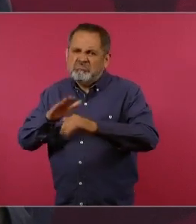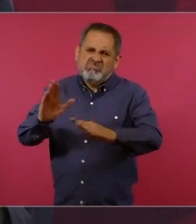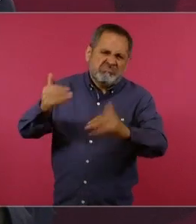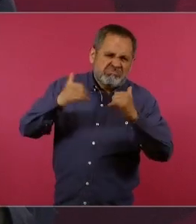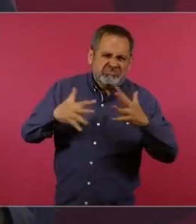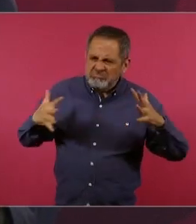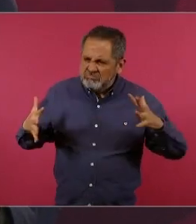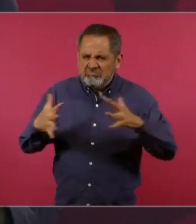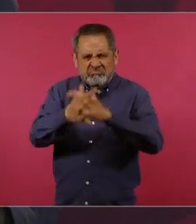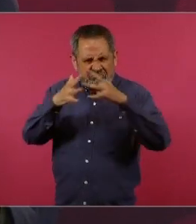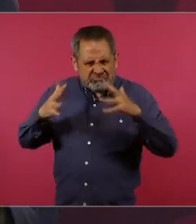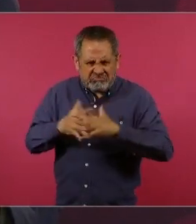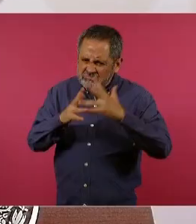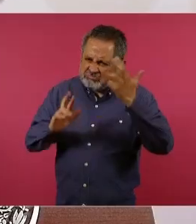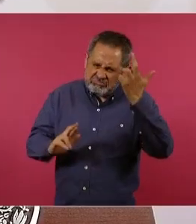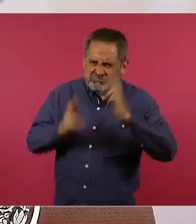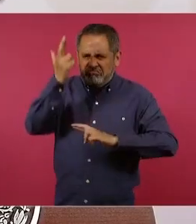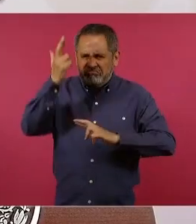armas.